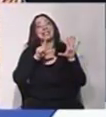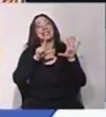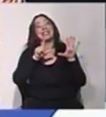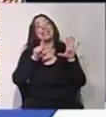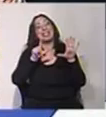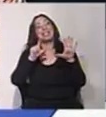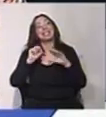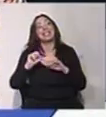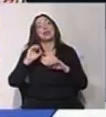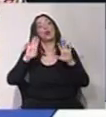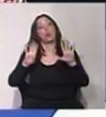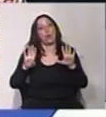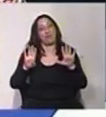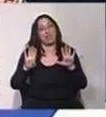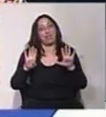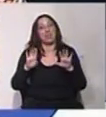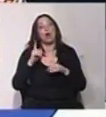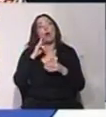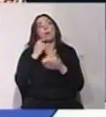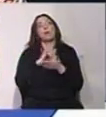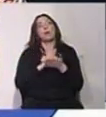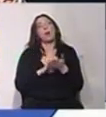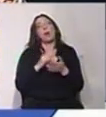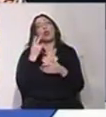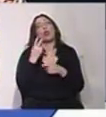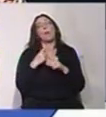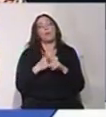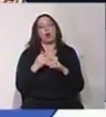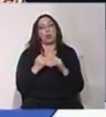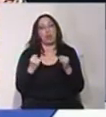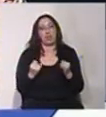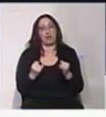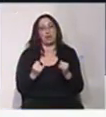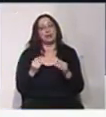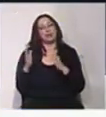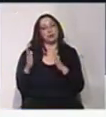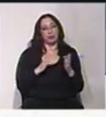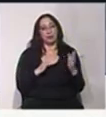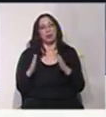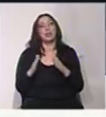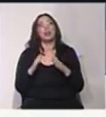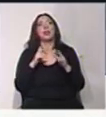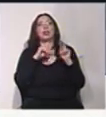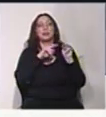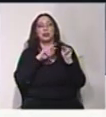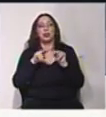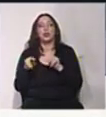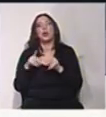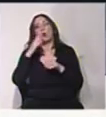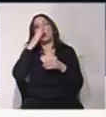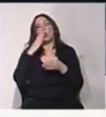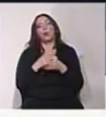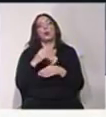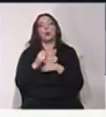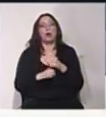709. Uh-huh. Sí, sí. O sea, un promedio de 2 por día. Sí, ha oscilado, o sea, se ha sostenido en los últimos años